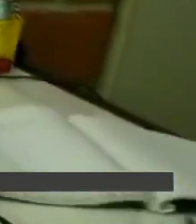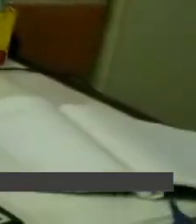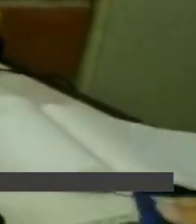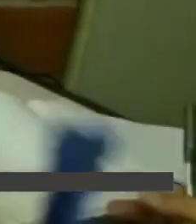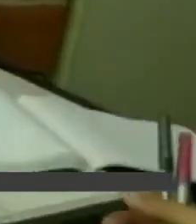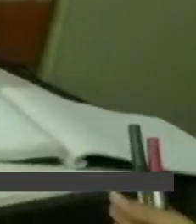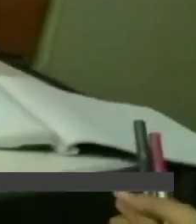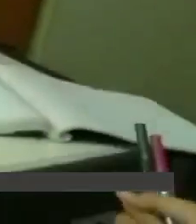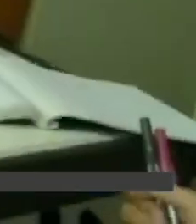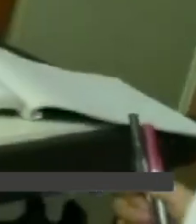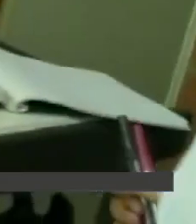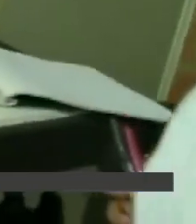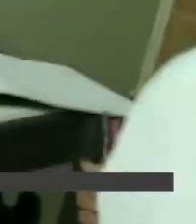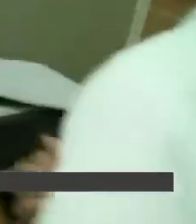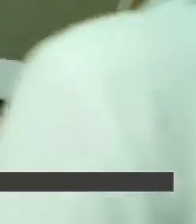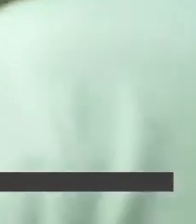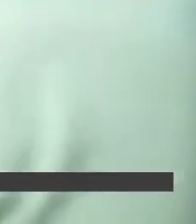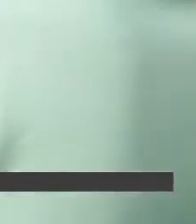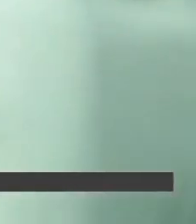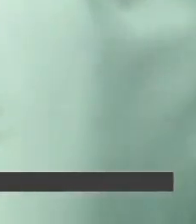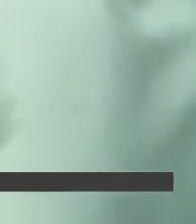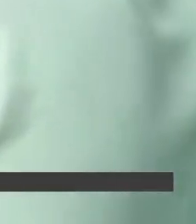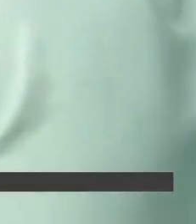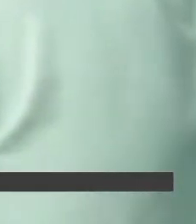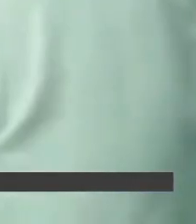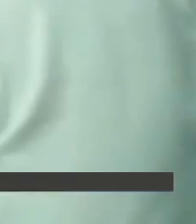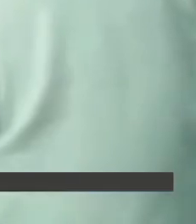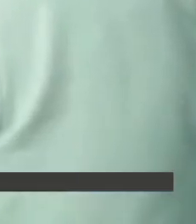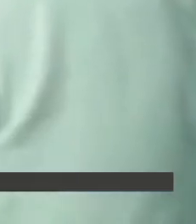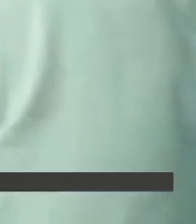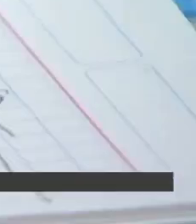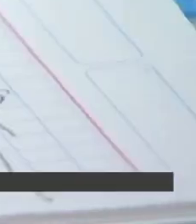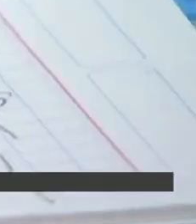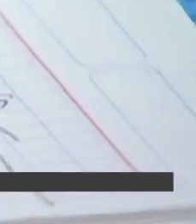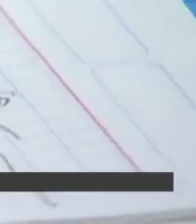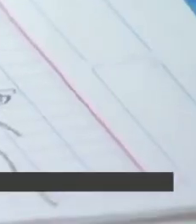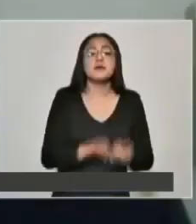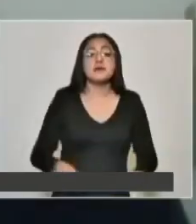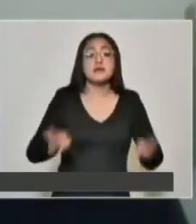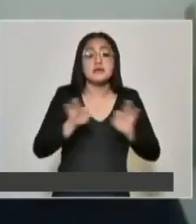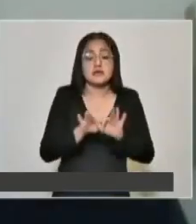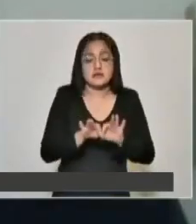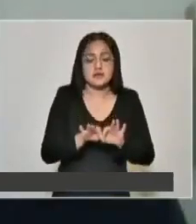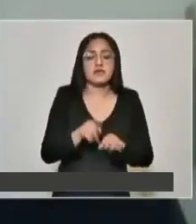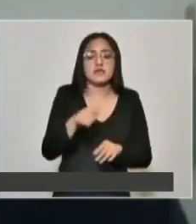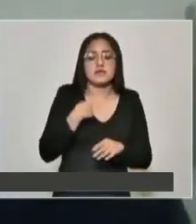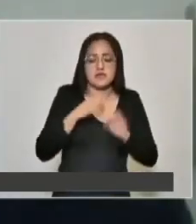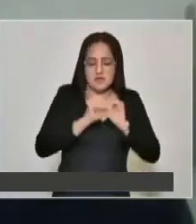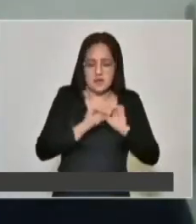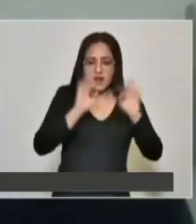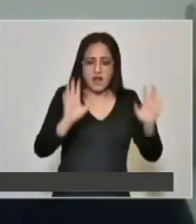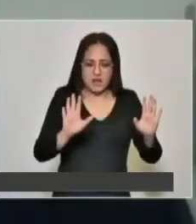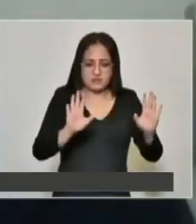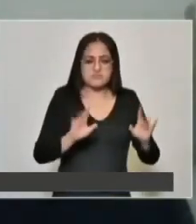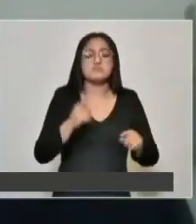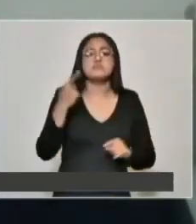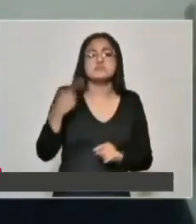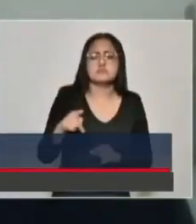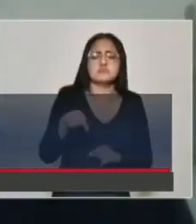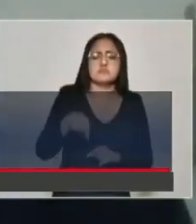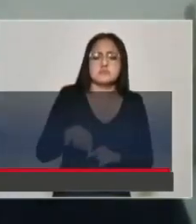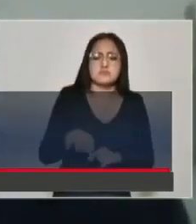contagios. Esto no significa que el sistema educativo se haya interrumpido. Aclarar que